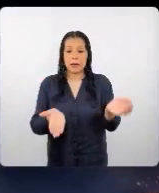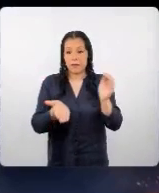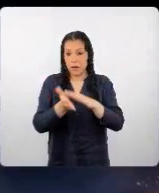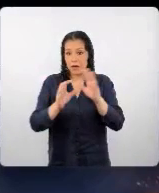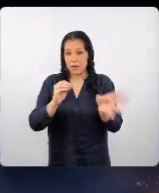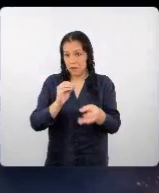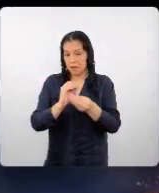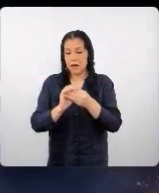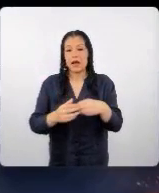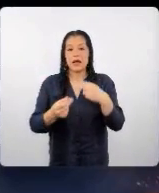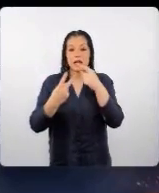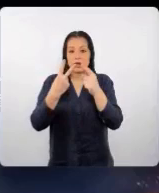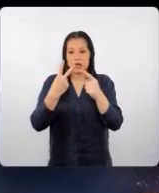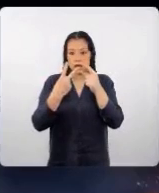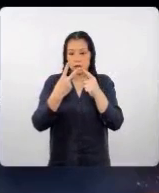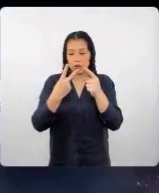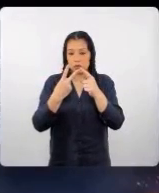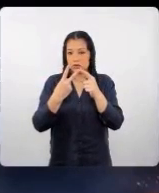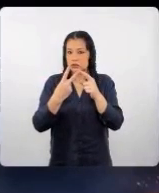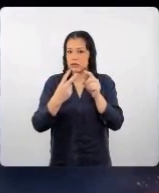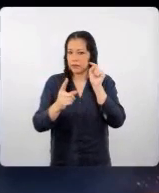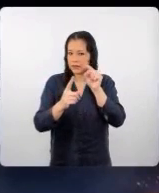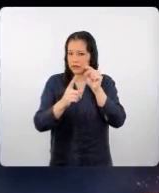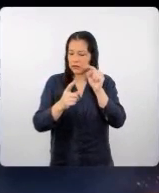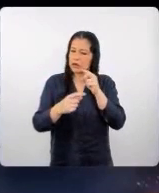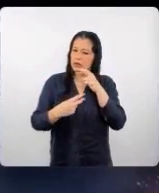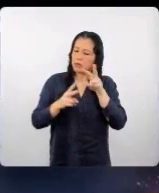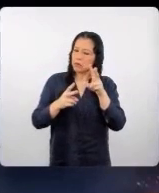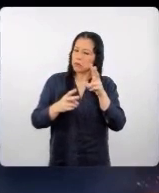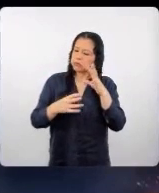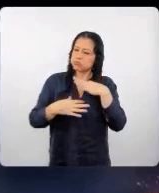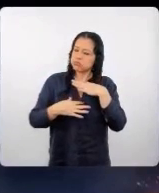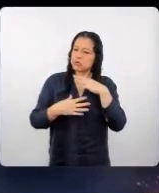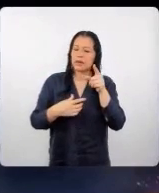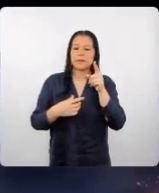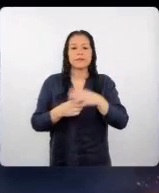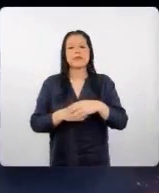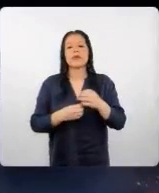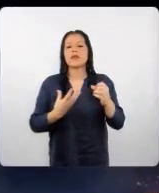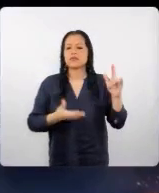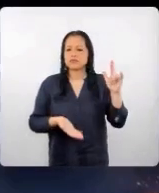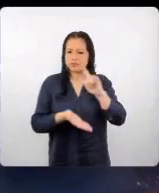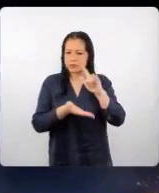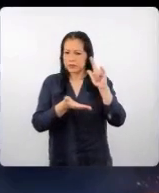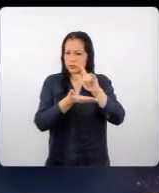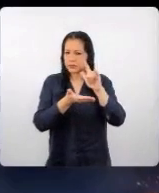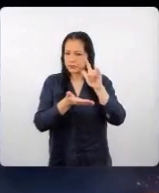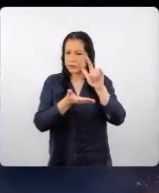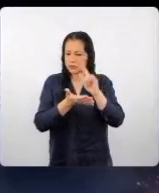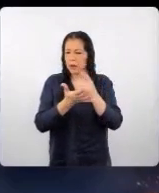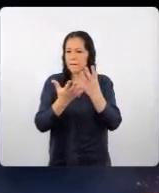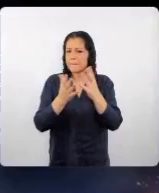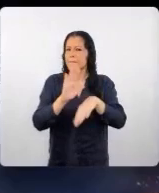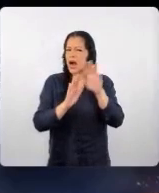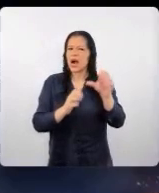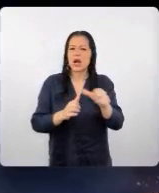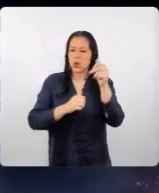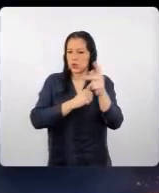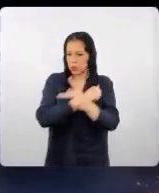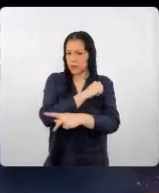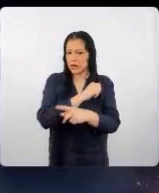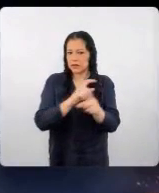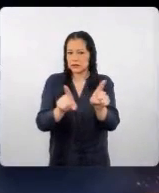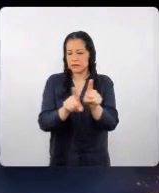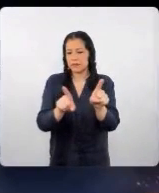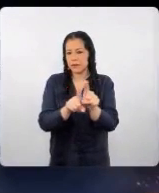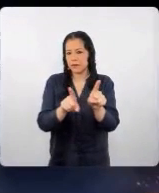dos puntos que me llamaron particularmente la atención es la frecuencia de viajes, que suele ser mayor al promedio, así como